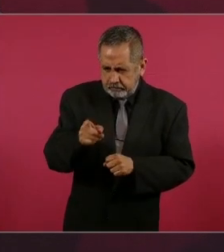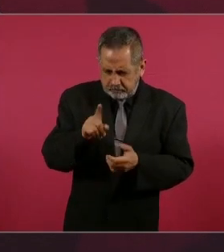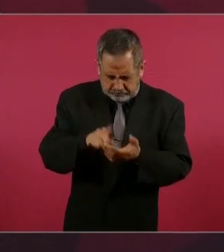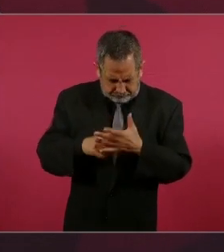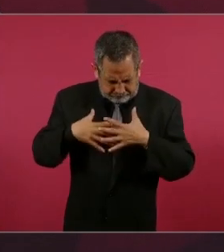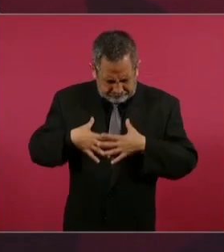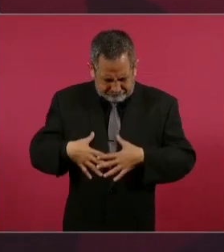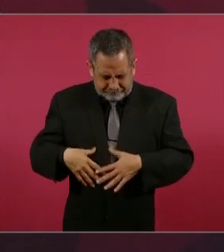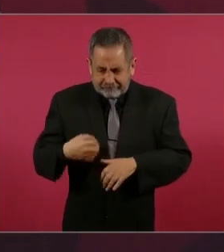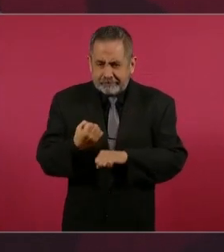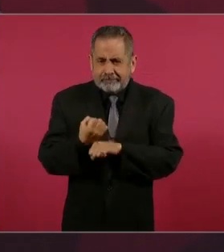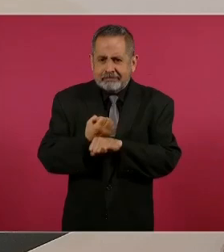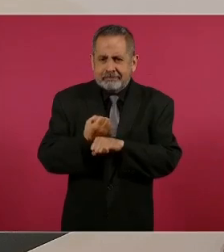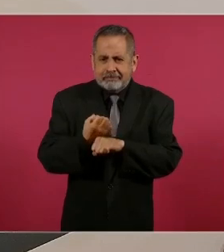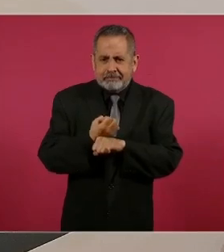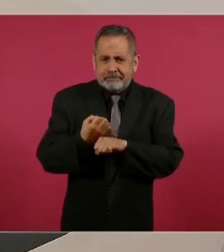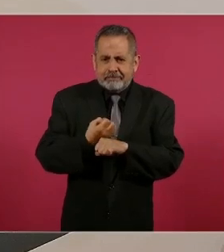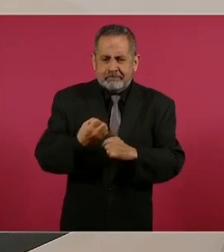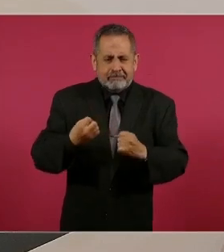de